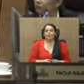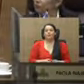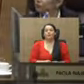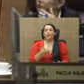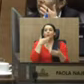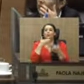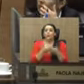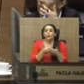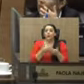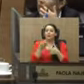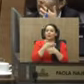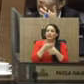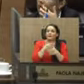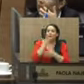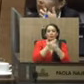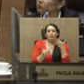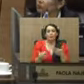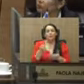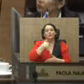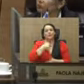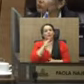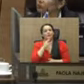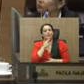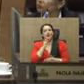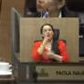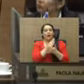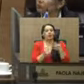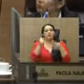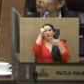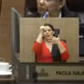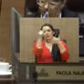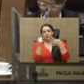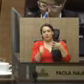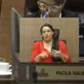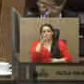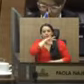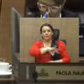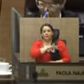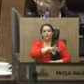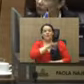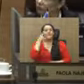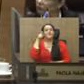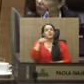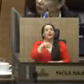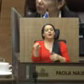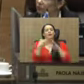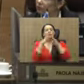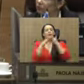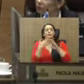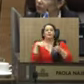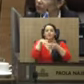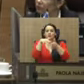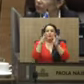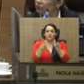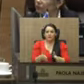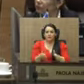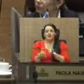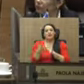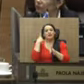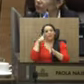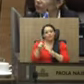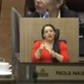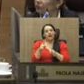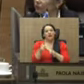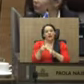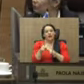Bueno, entre algunas, voy a hablar de algunos beneficios para la población estudiantil y para cerrar brechas entre